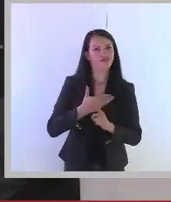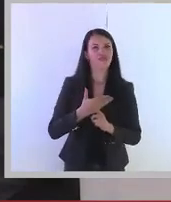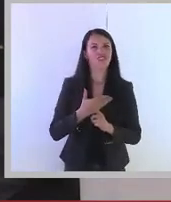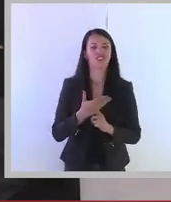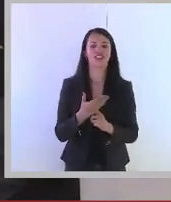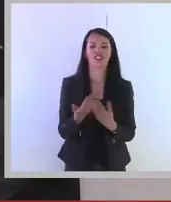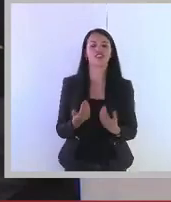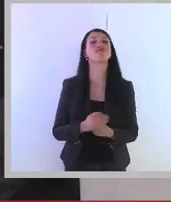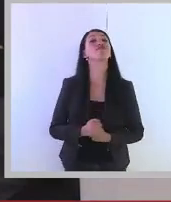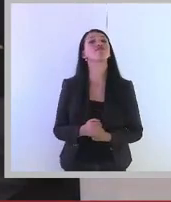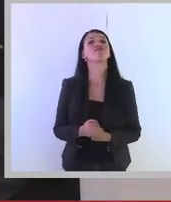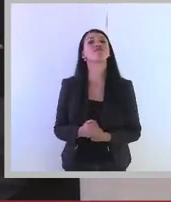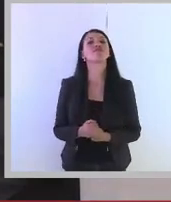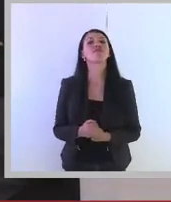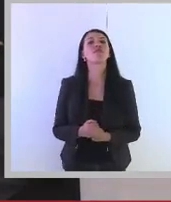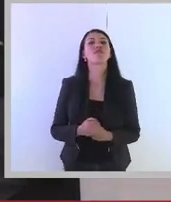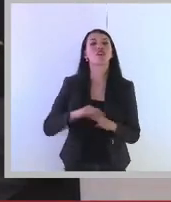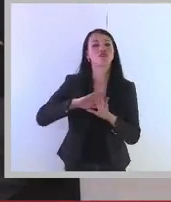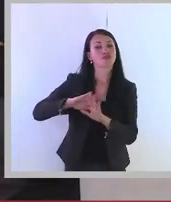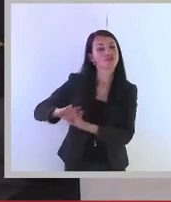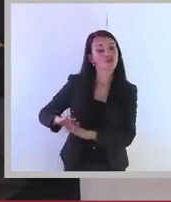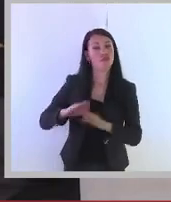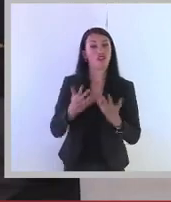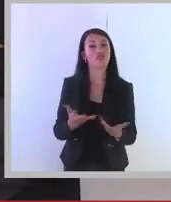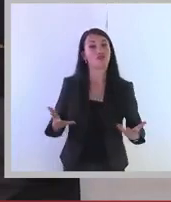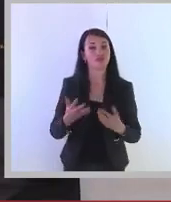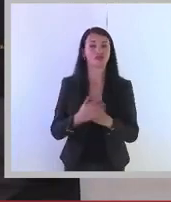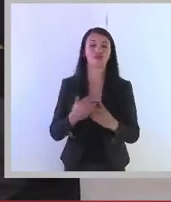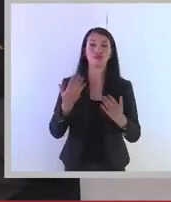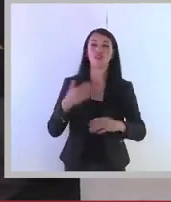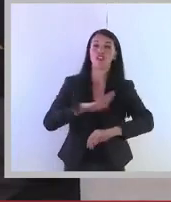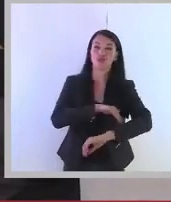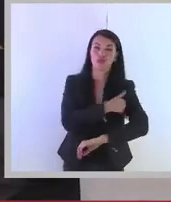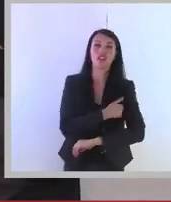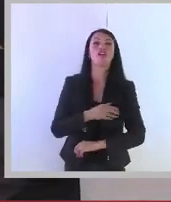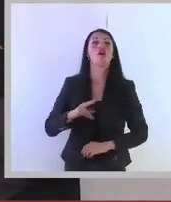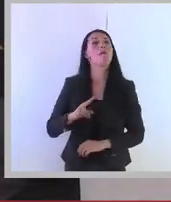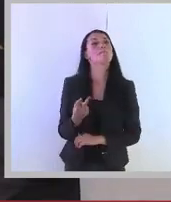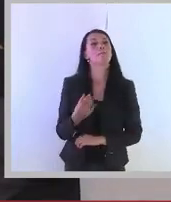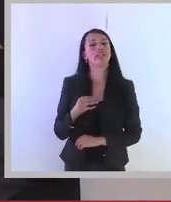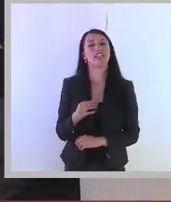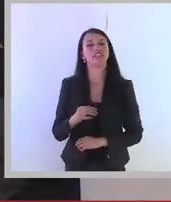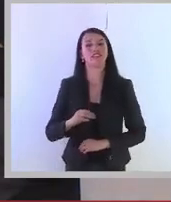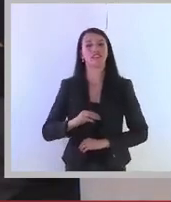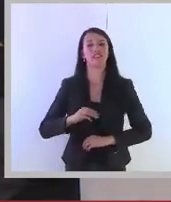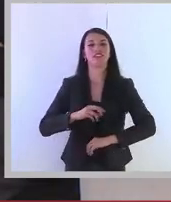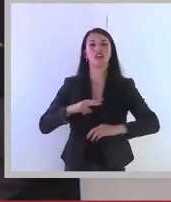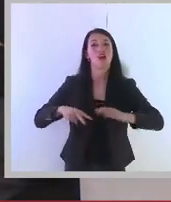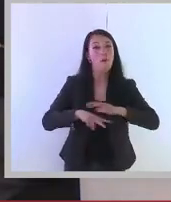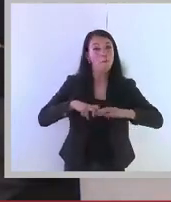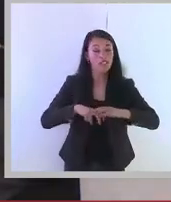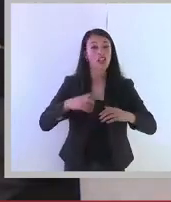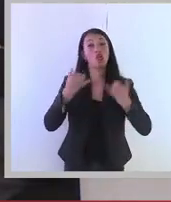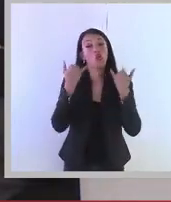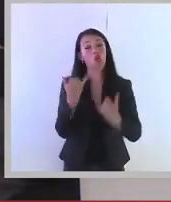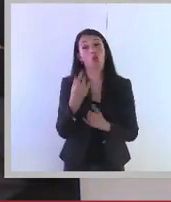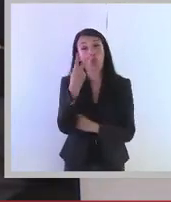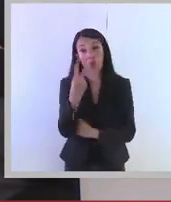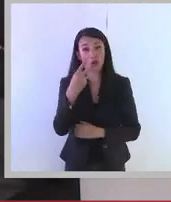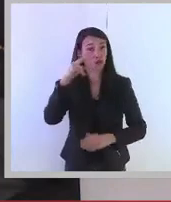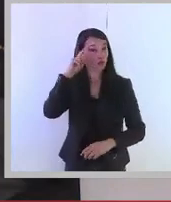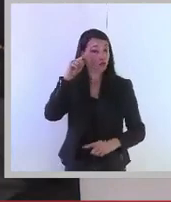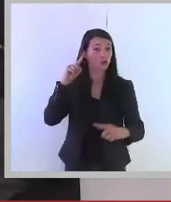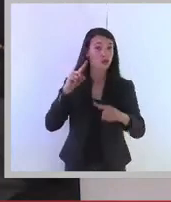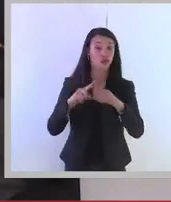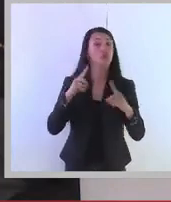diferencial. Y entre otras cosas, el Ministerio de Minas y Energía tiene dos enormes desafíos. Uno,